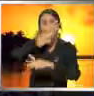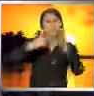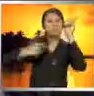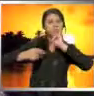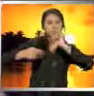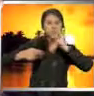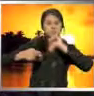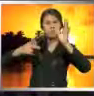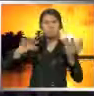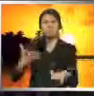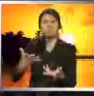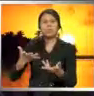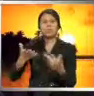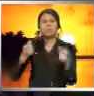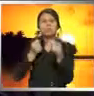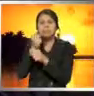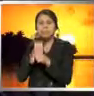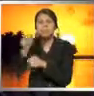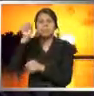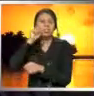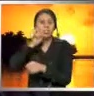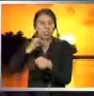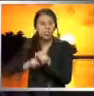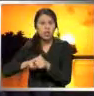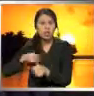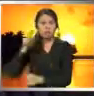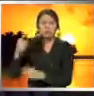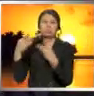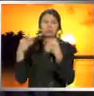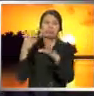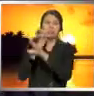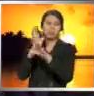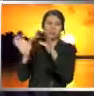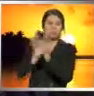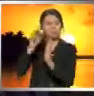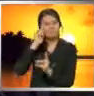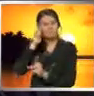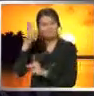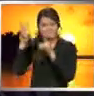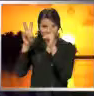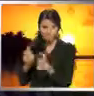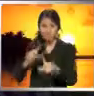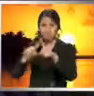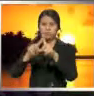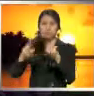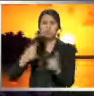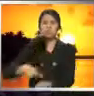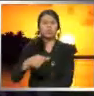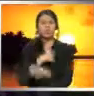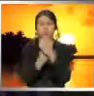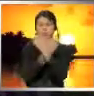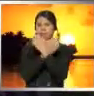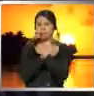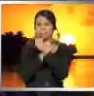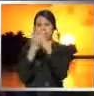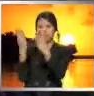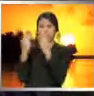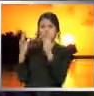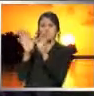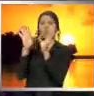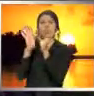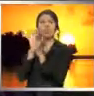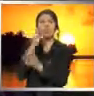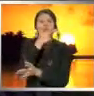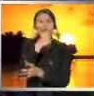mujeres, con la violencia sexual, tienen muchísimo que ver con estos temas. Es decir, no nos educan para ser, como dice